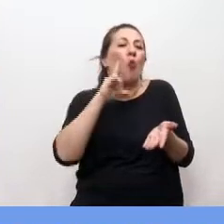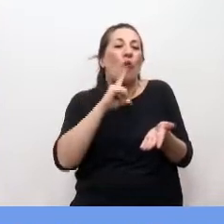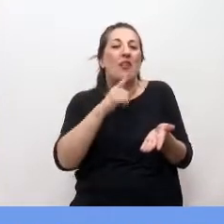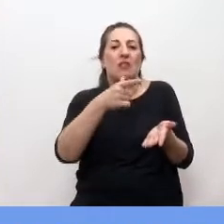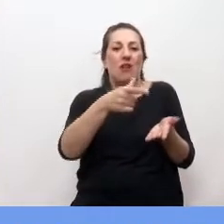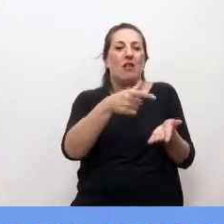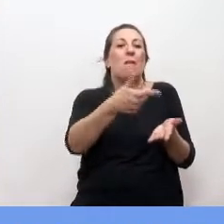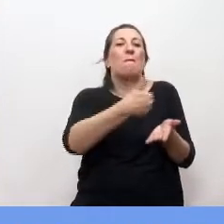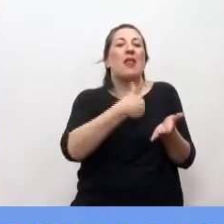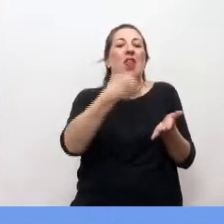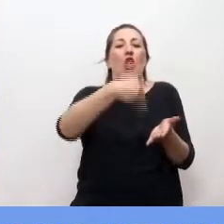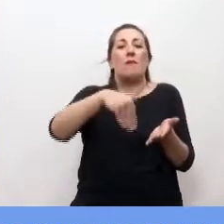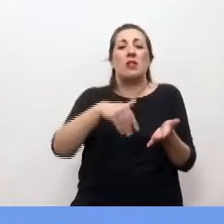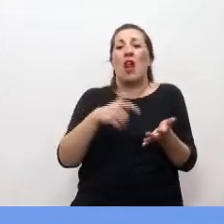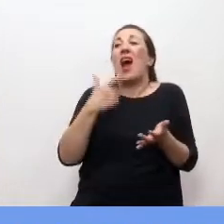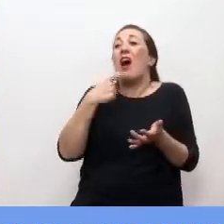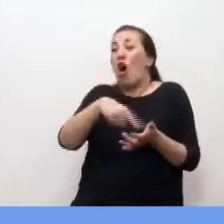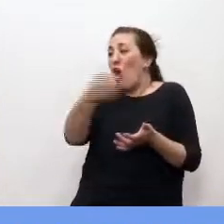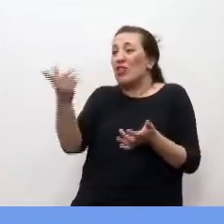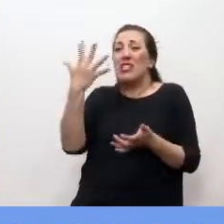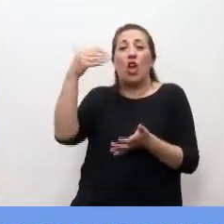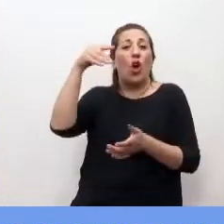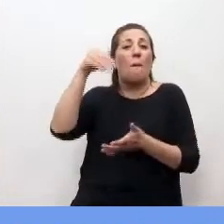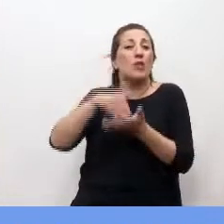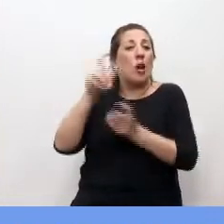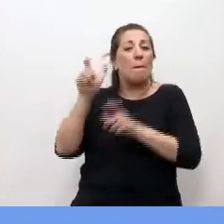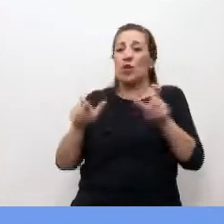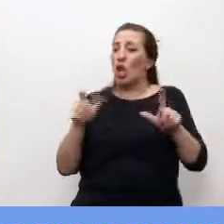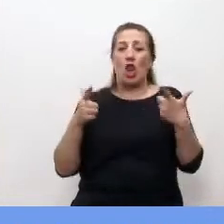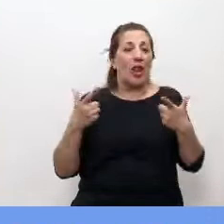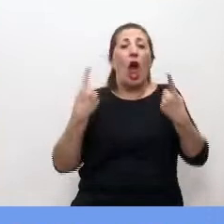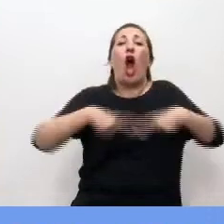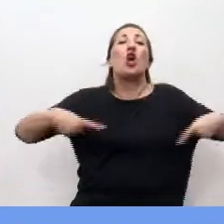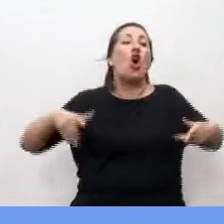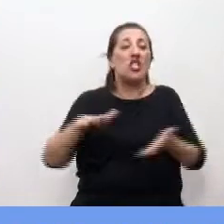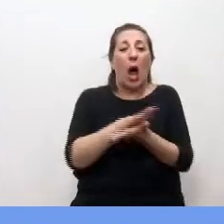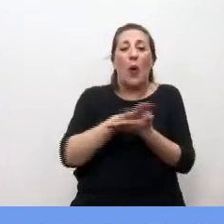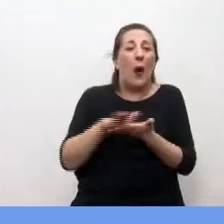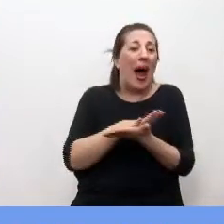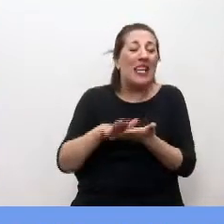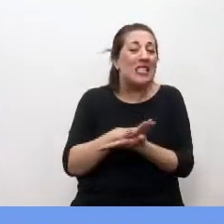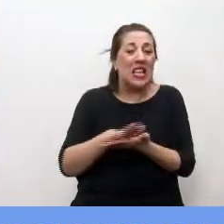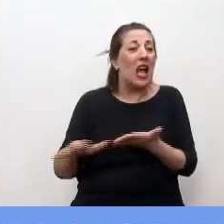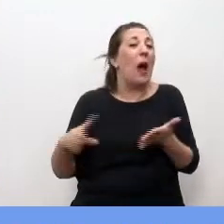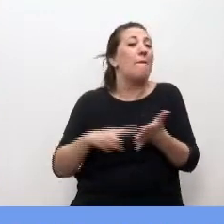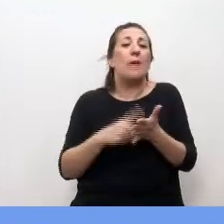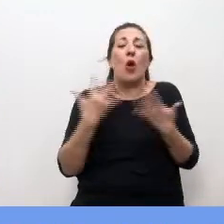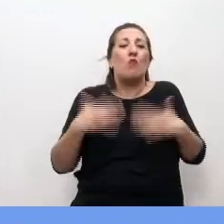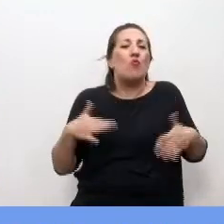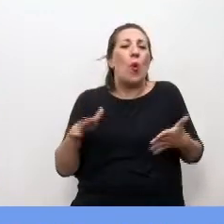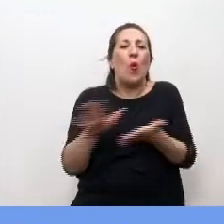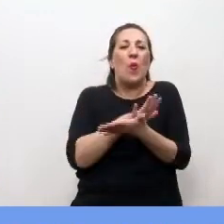millones de argentinos no lo tenían cosas básicas pero que son tan básicas que